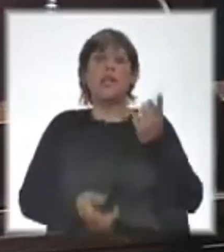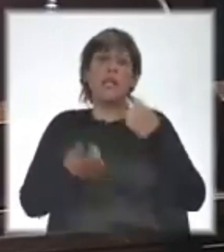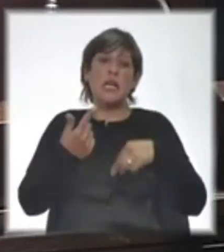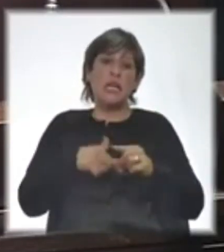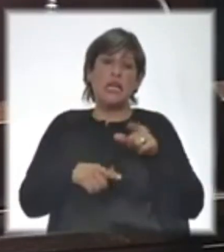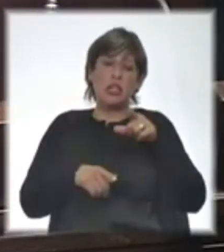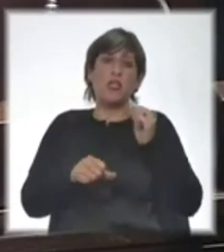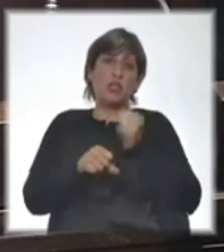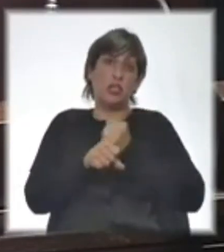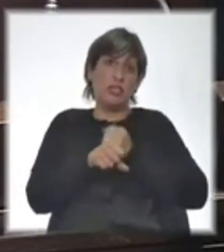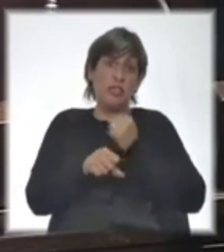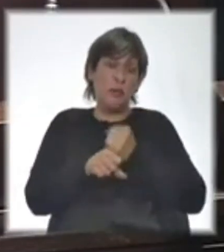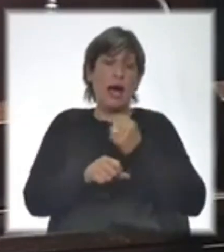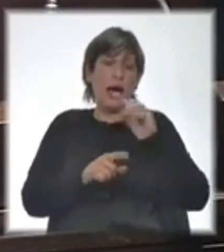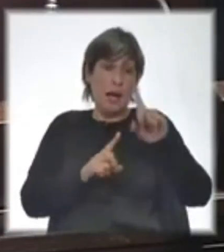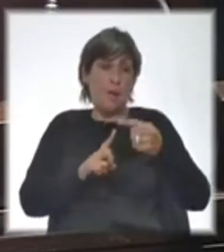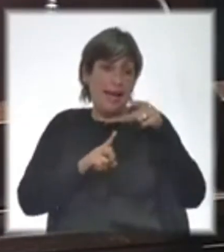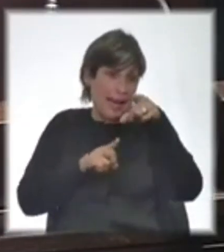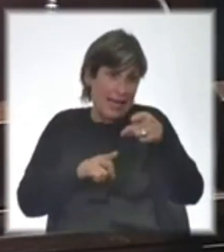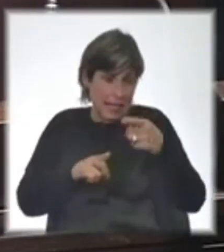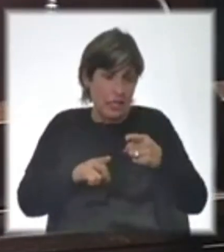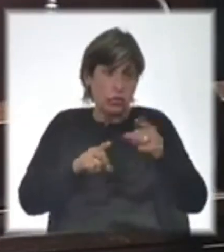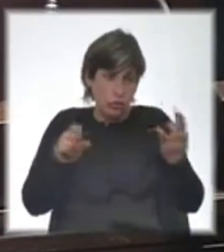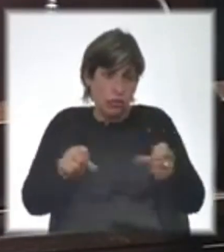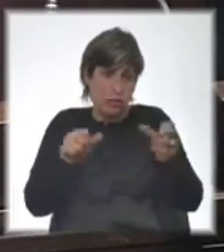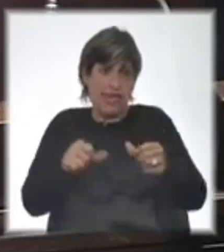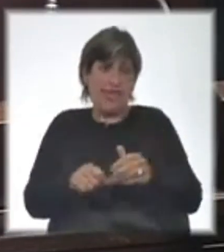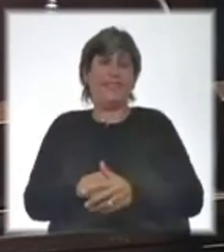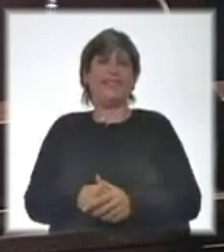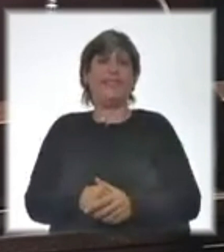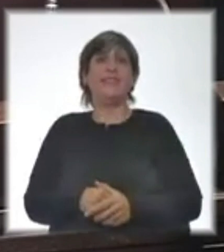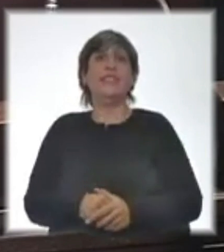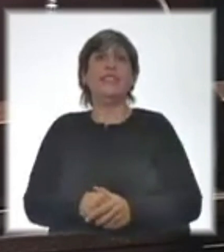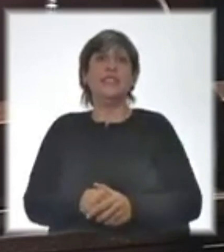Entonces, trabaja para que eso se concrete.